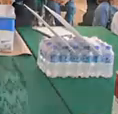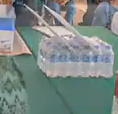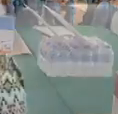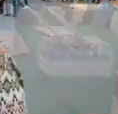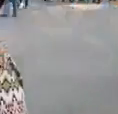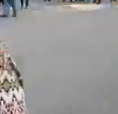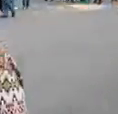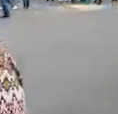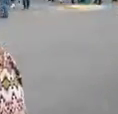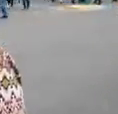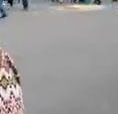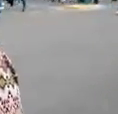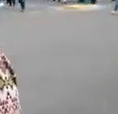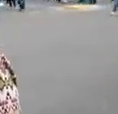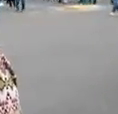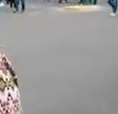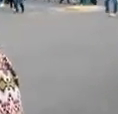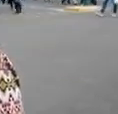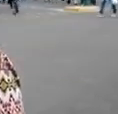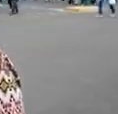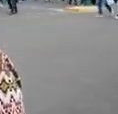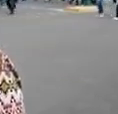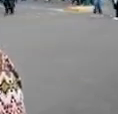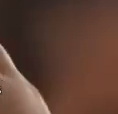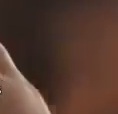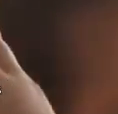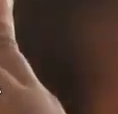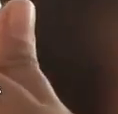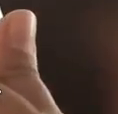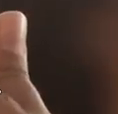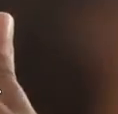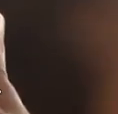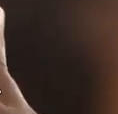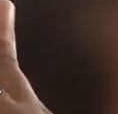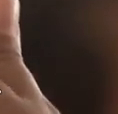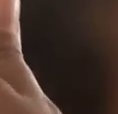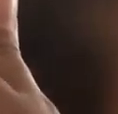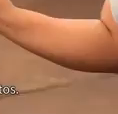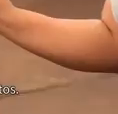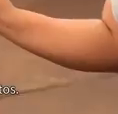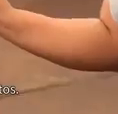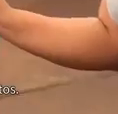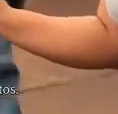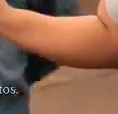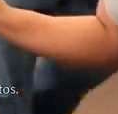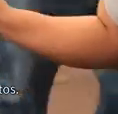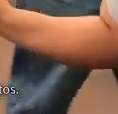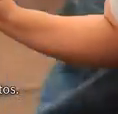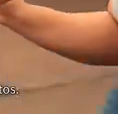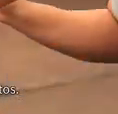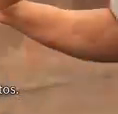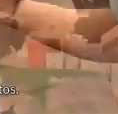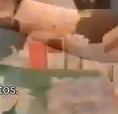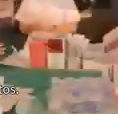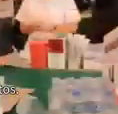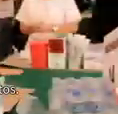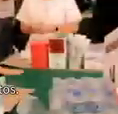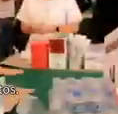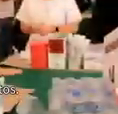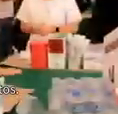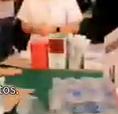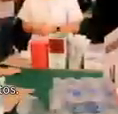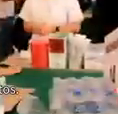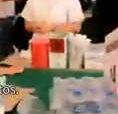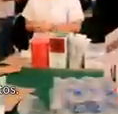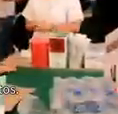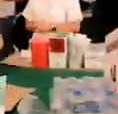Me siento protegida porque ya es mi segunda dosis, pues ahora sí, cuidándome todavía porque